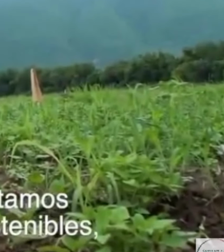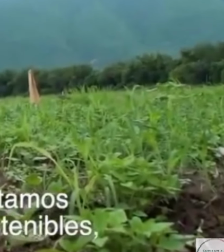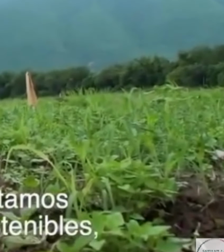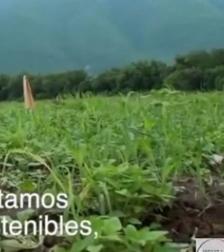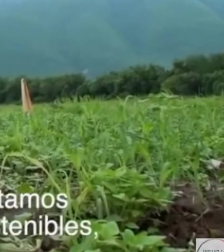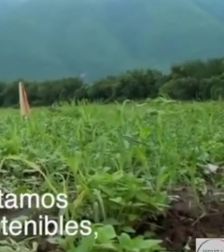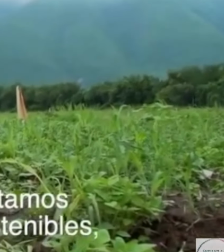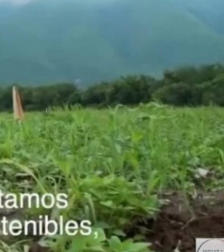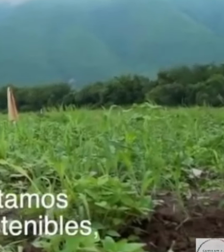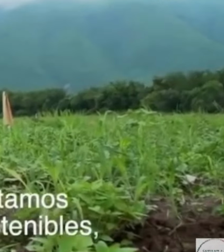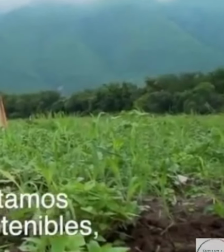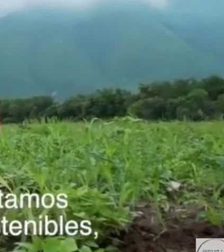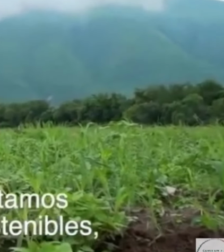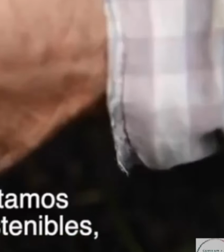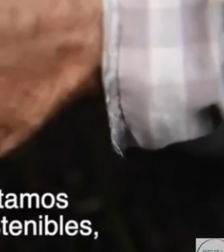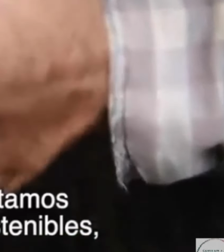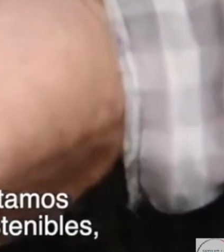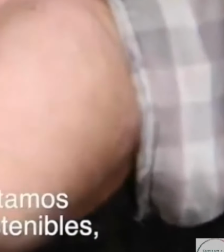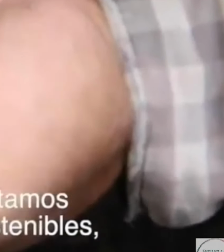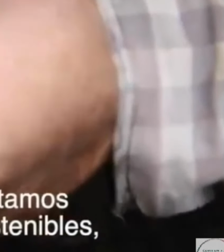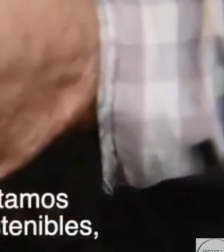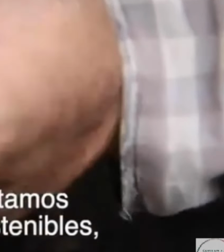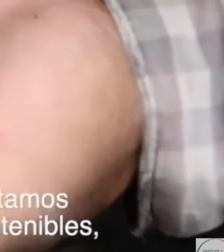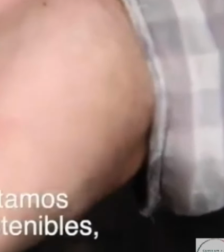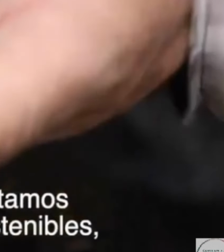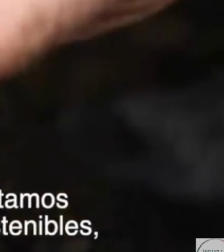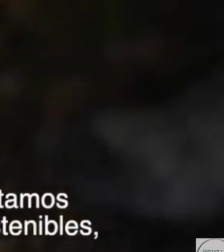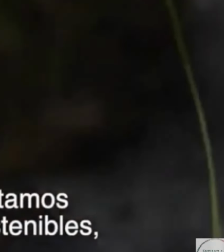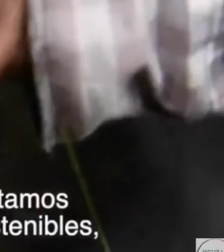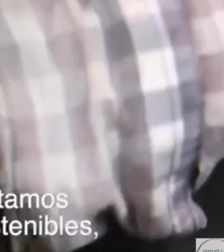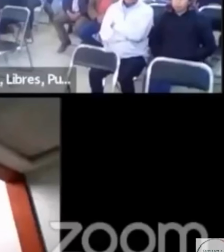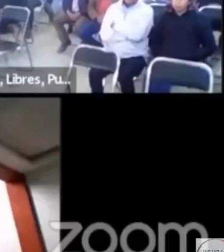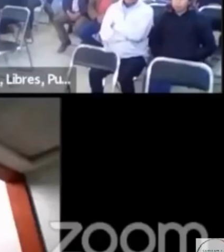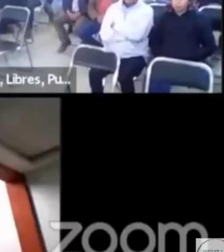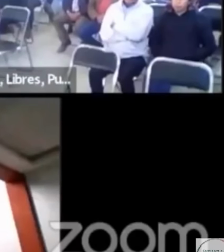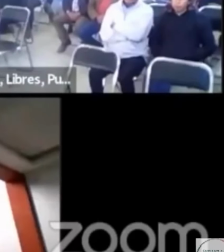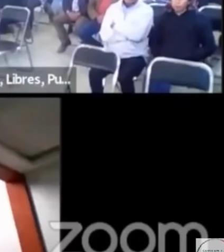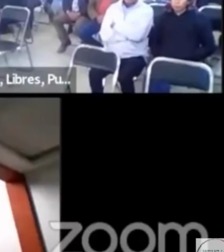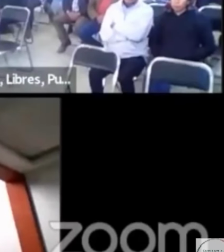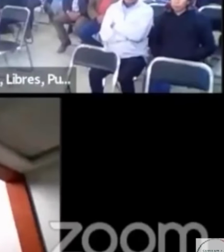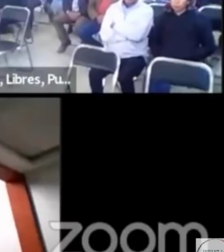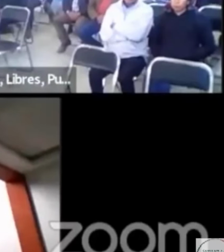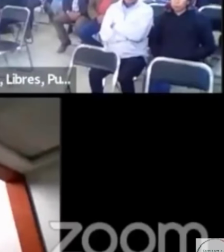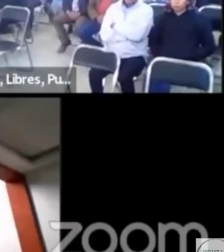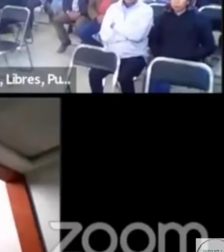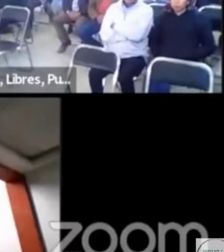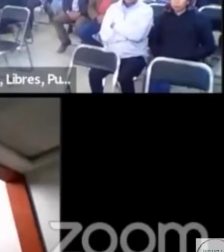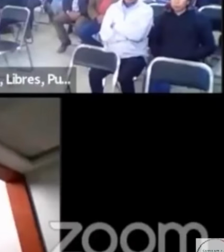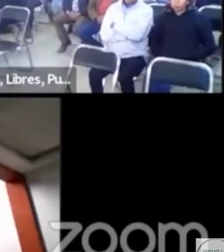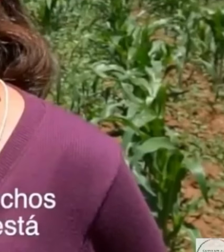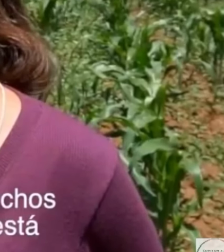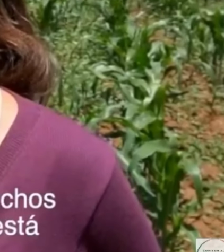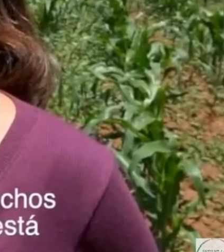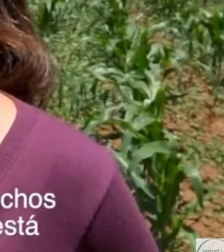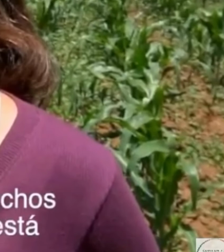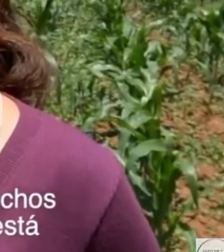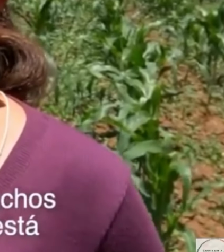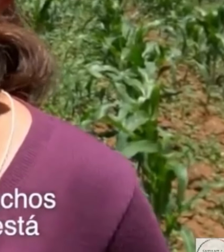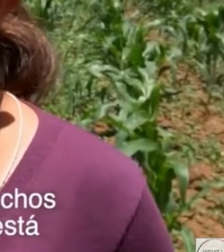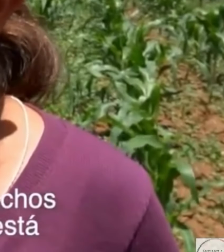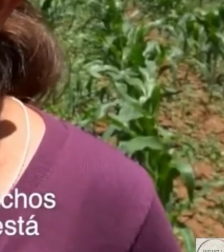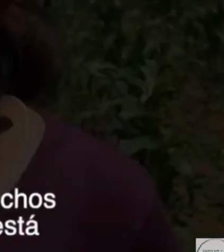servicios públicos, fomentamos que las y los productores incluyan prácticas más sostenibles mediante los seminarios técnicos virtuales. El programa,